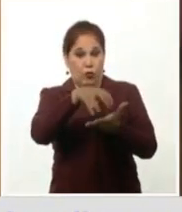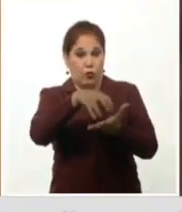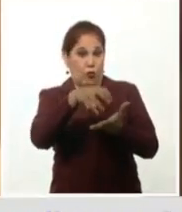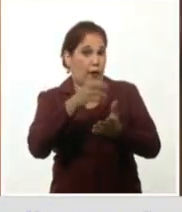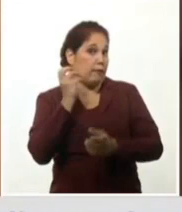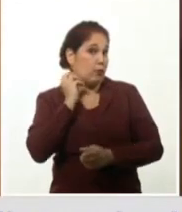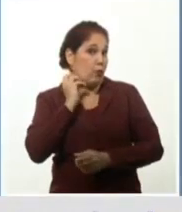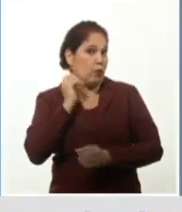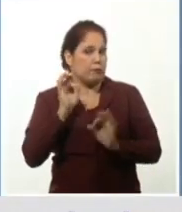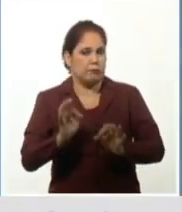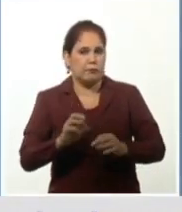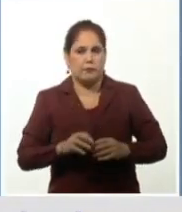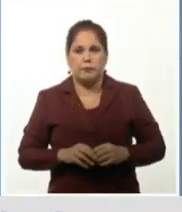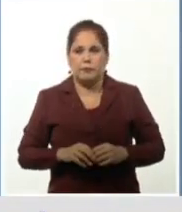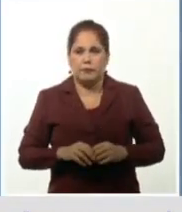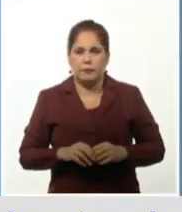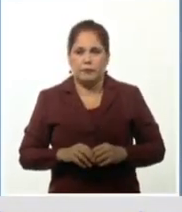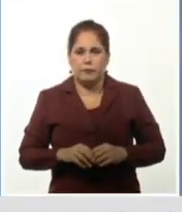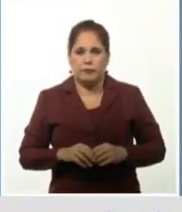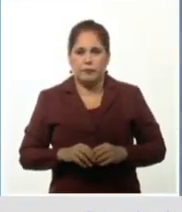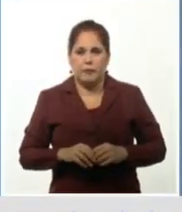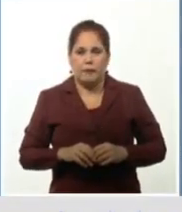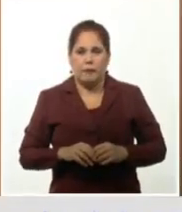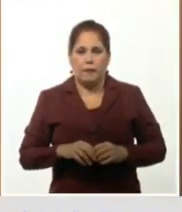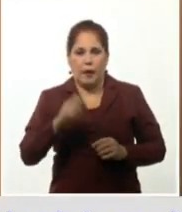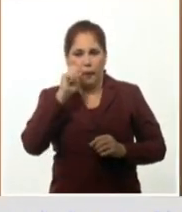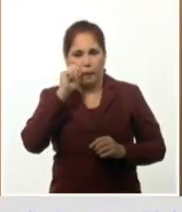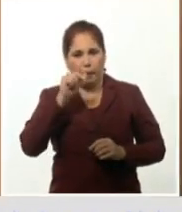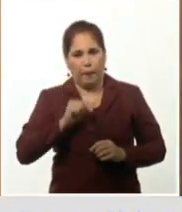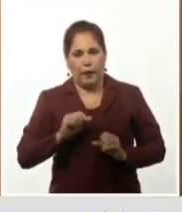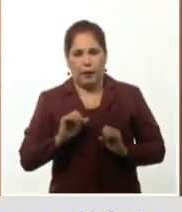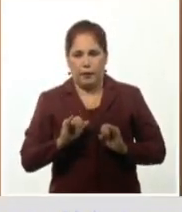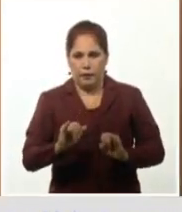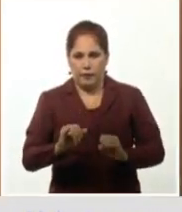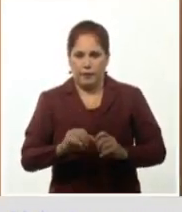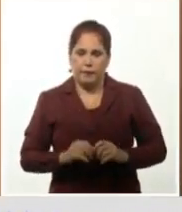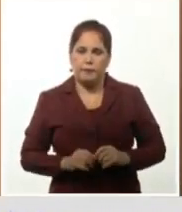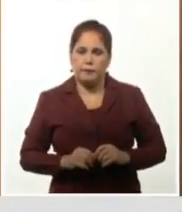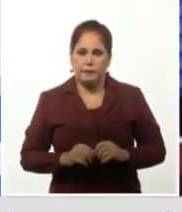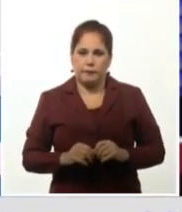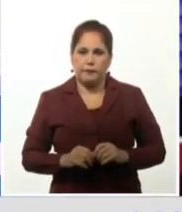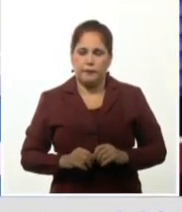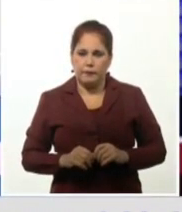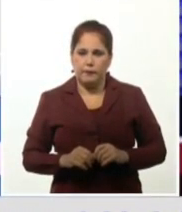del Guacanayabo. Katiuska León, Sistema Informativo de la Televisión Cubana.